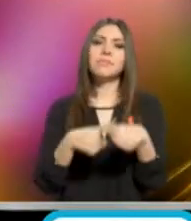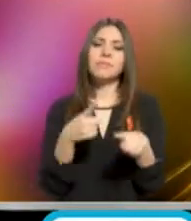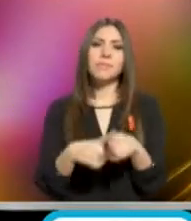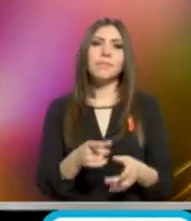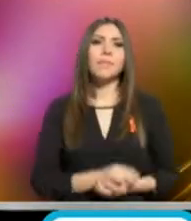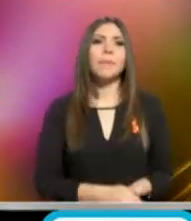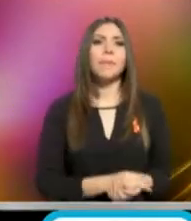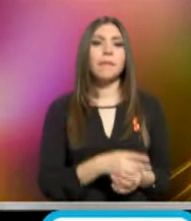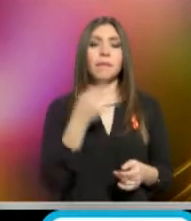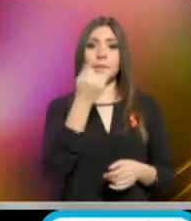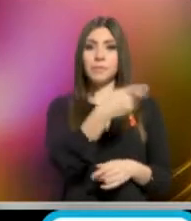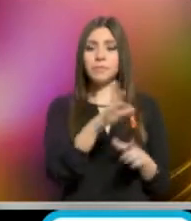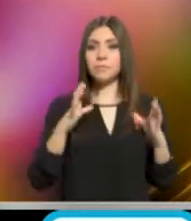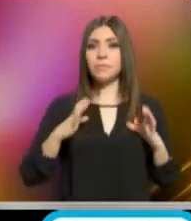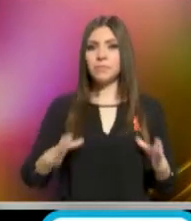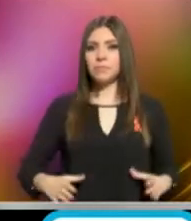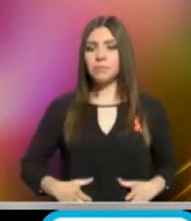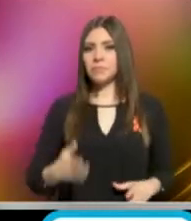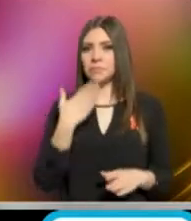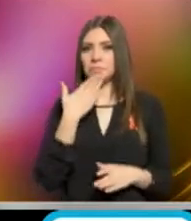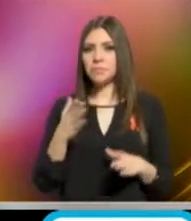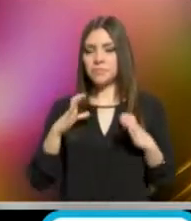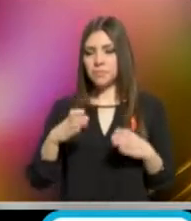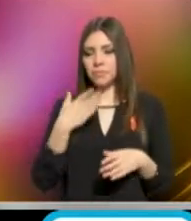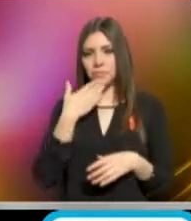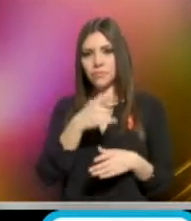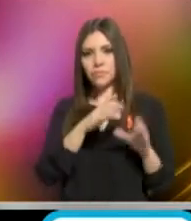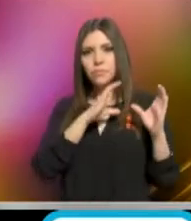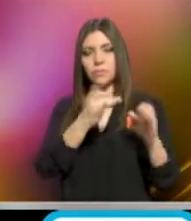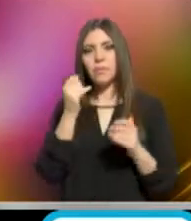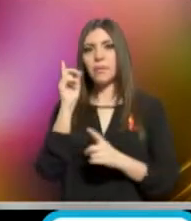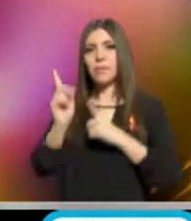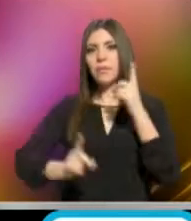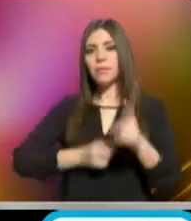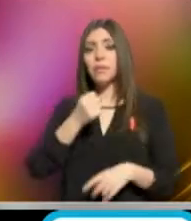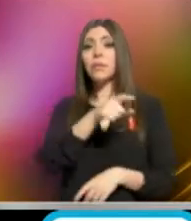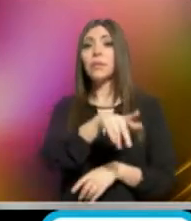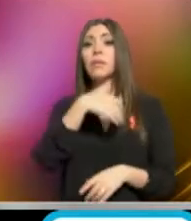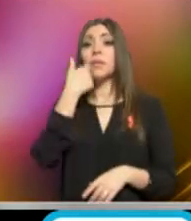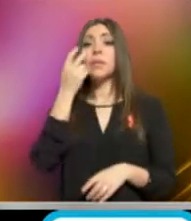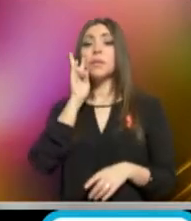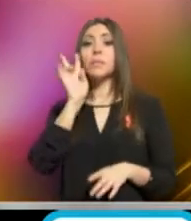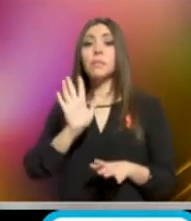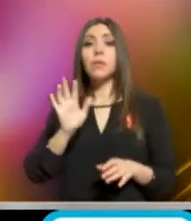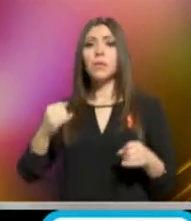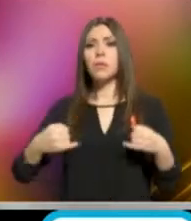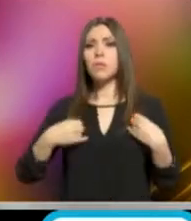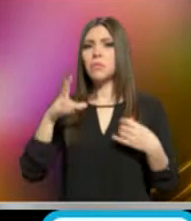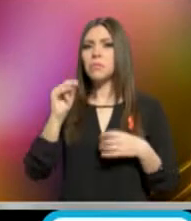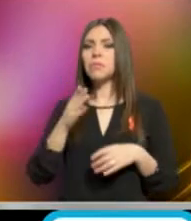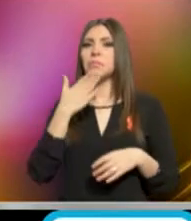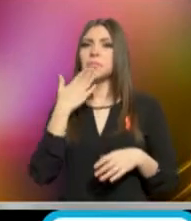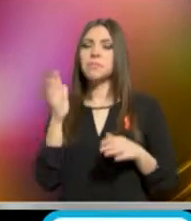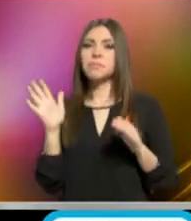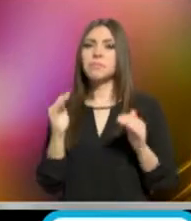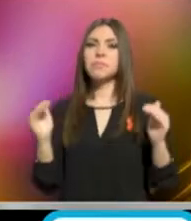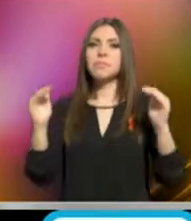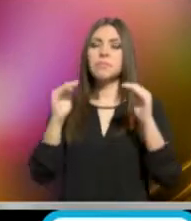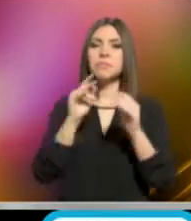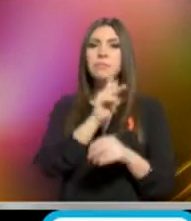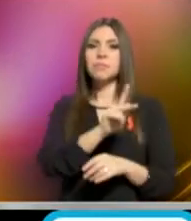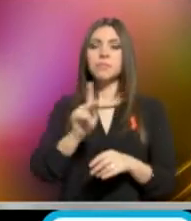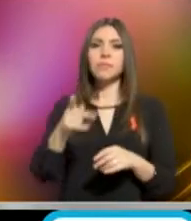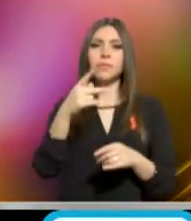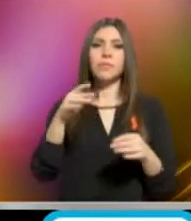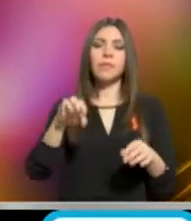sea, de forma No, atlética. no, él se es- cuida y como él tú es un dices, gran deportista. No se quiere ver Sí. chavo, sino que ahí va con la edad, entonces eso me parece muy